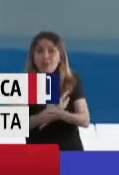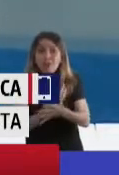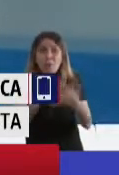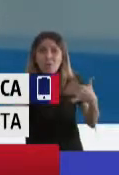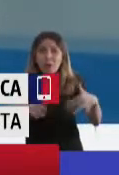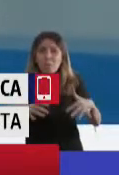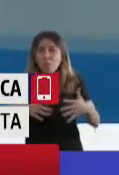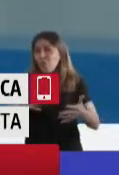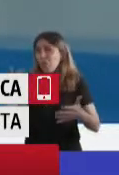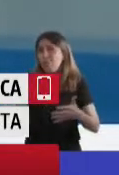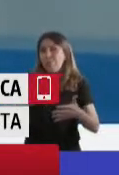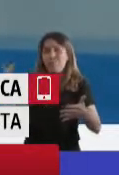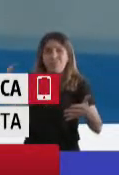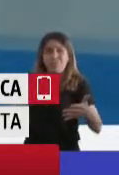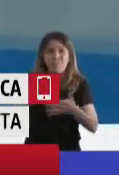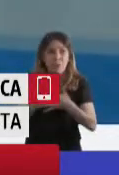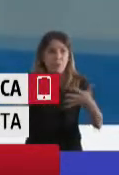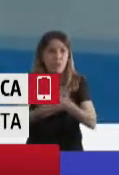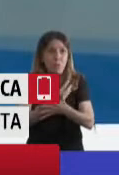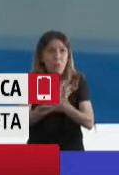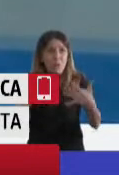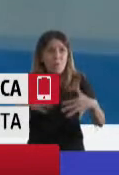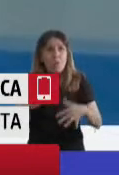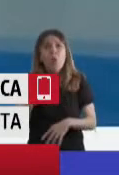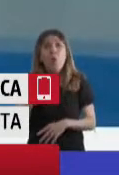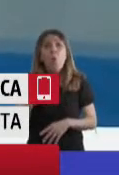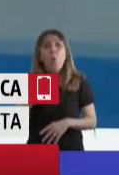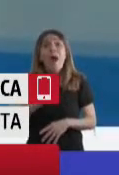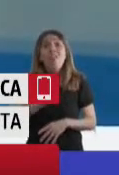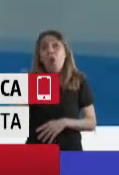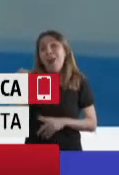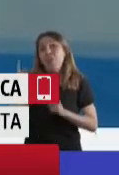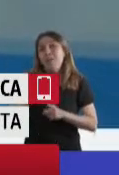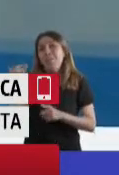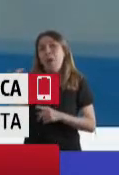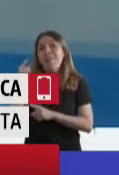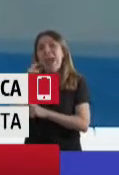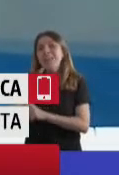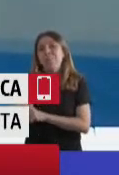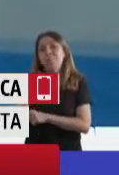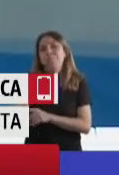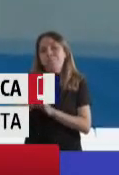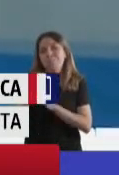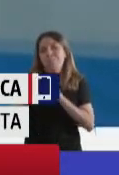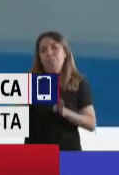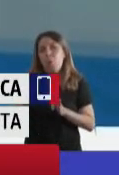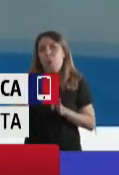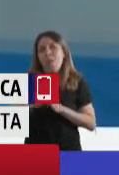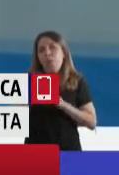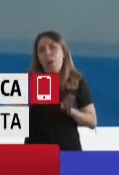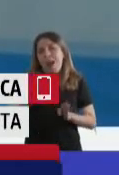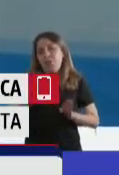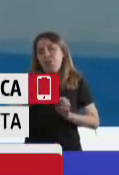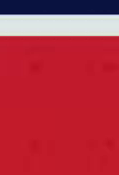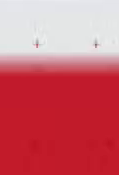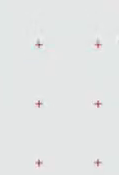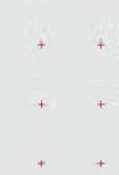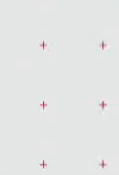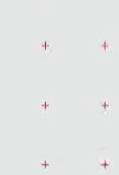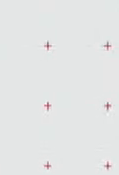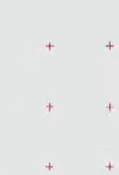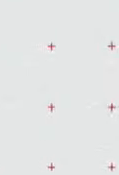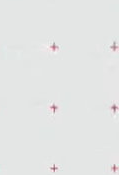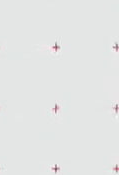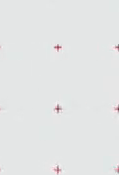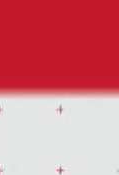acaba de escribir. También entró a un sanatorio. Hay comunicado. Hay comunicado. Está el comunicado. Dale. Y me lo manda Alfredo. Dale,